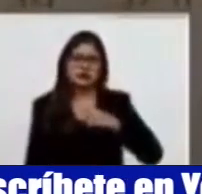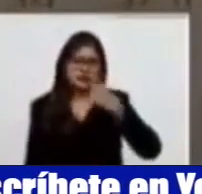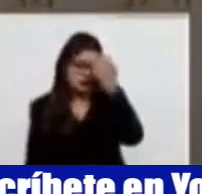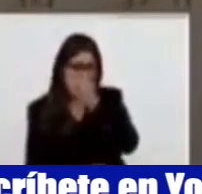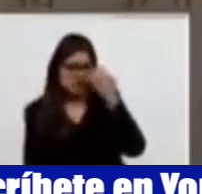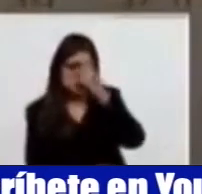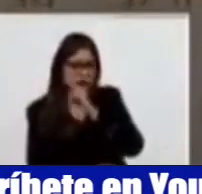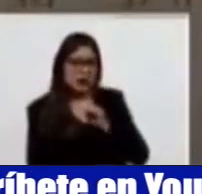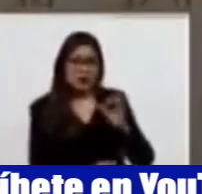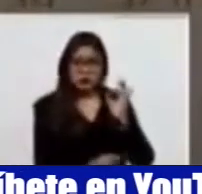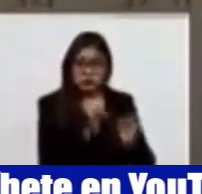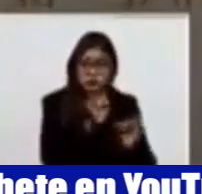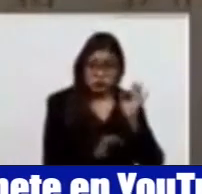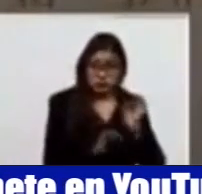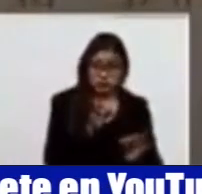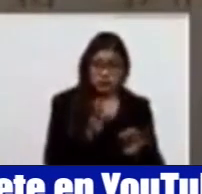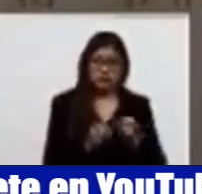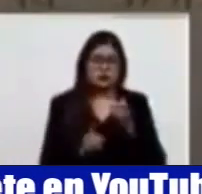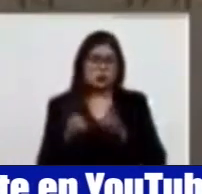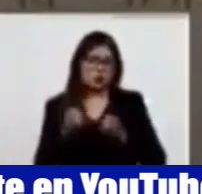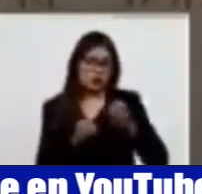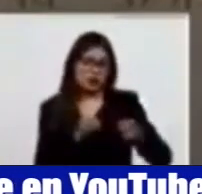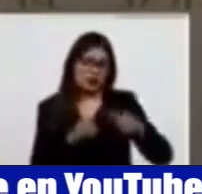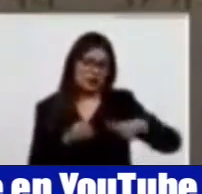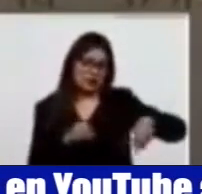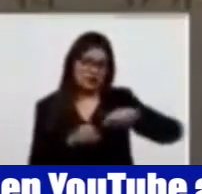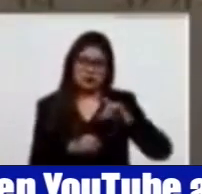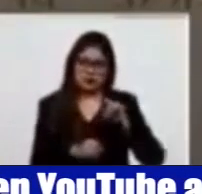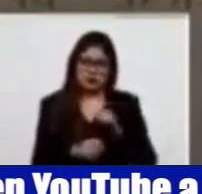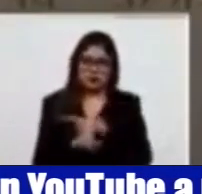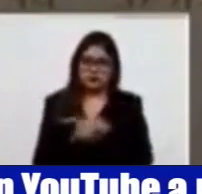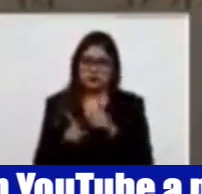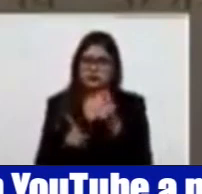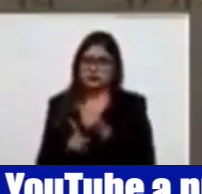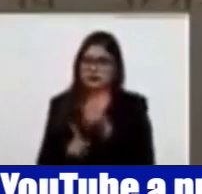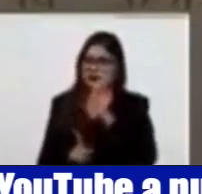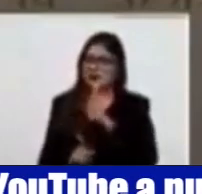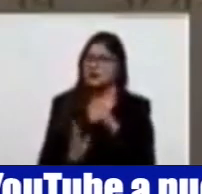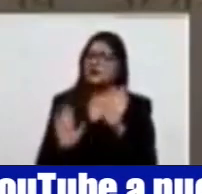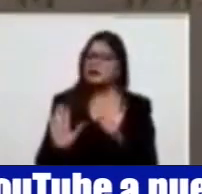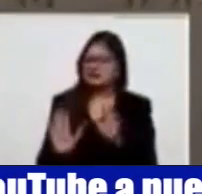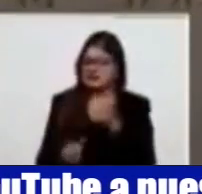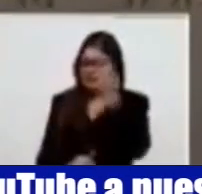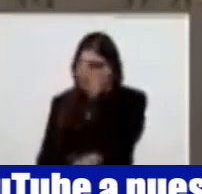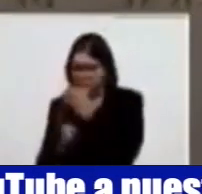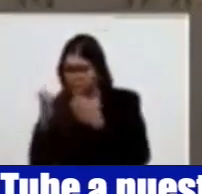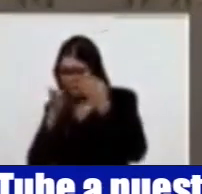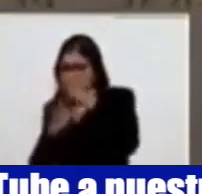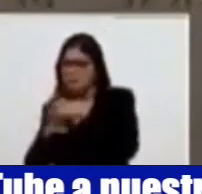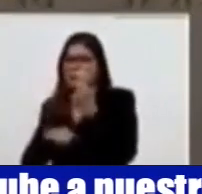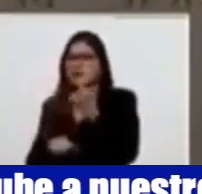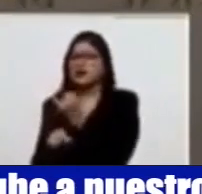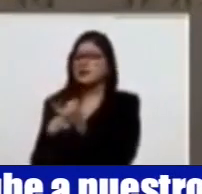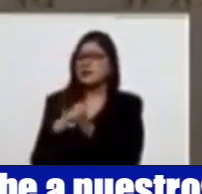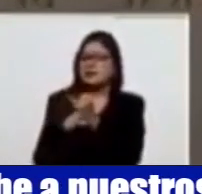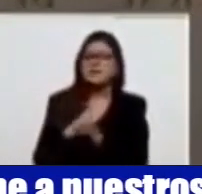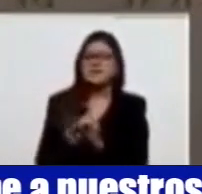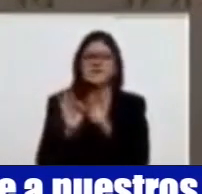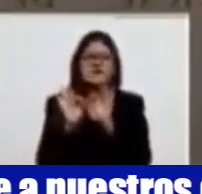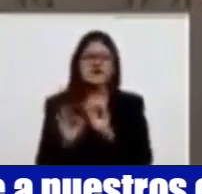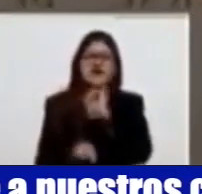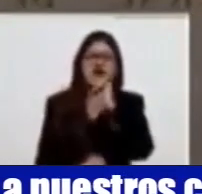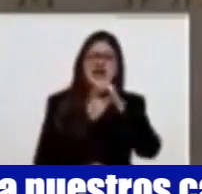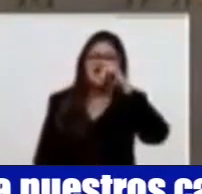su caso, la crítica se tendría que hacer porque las investigaciones no se llevaron adecuadamente. Creo que en este caso,